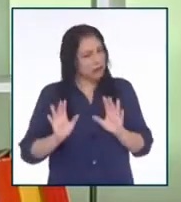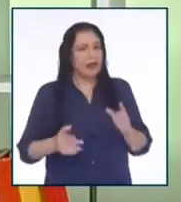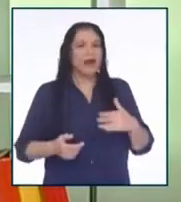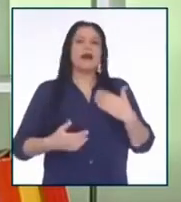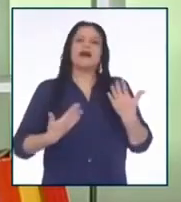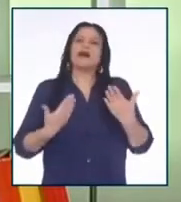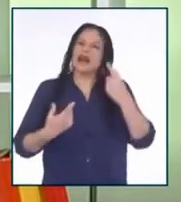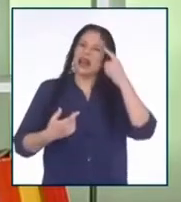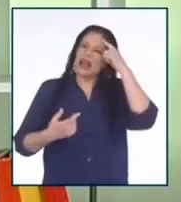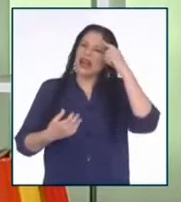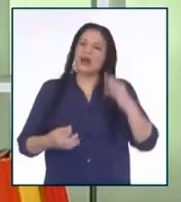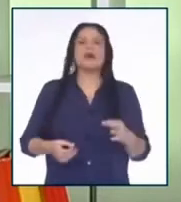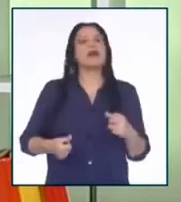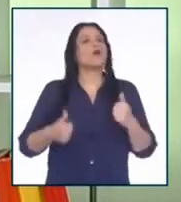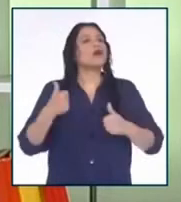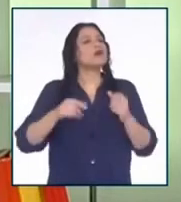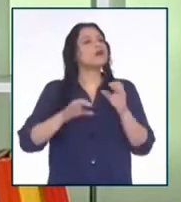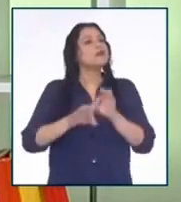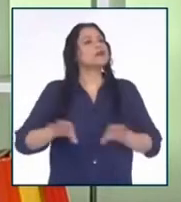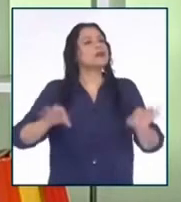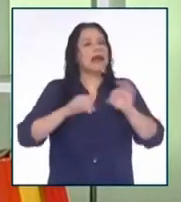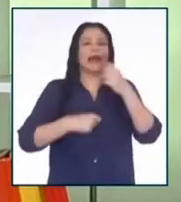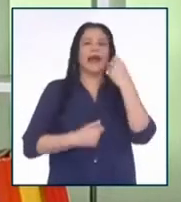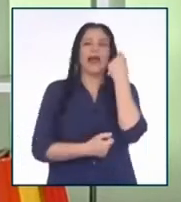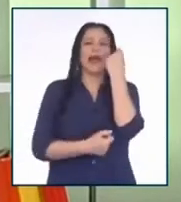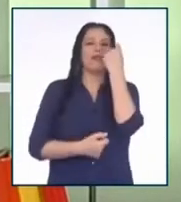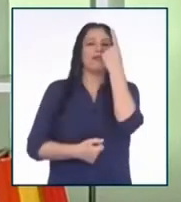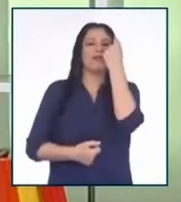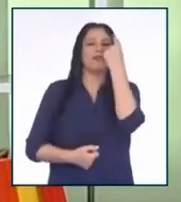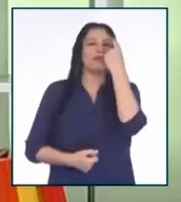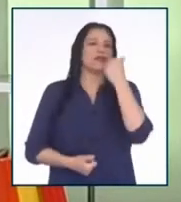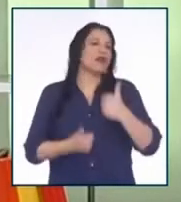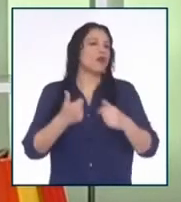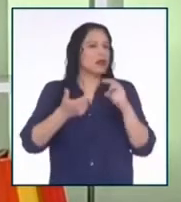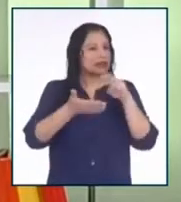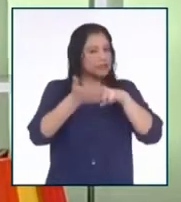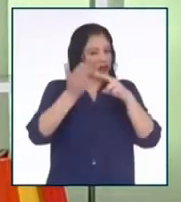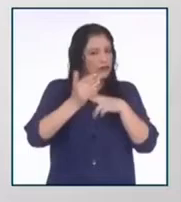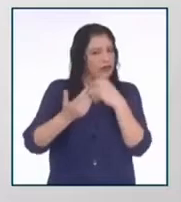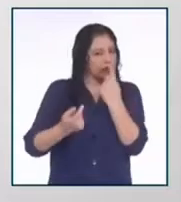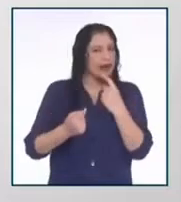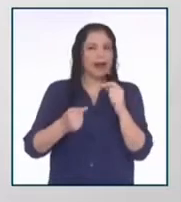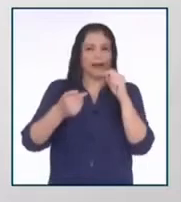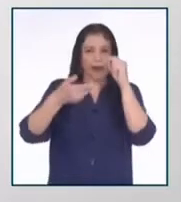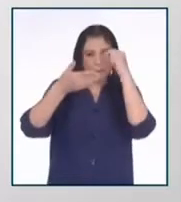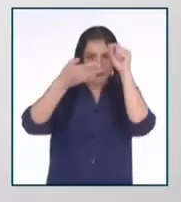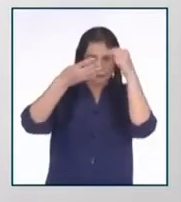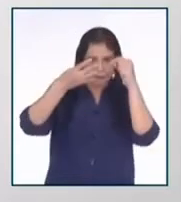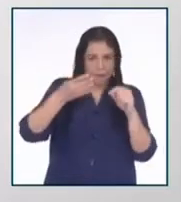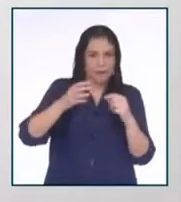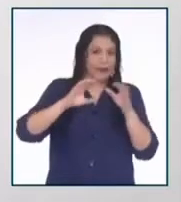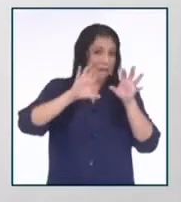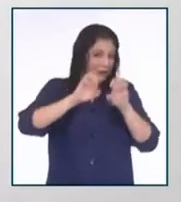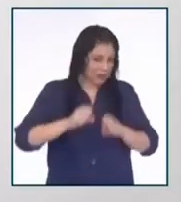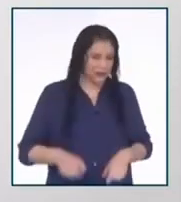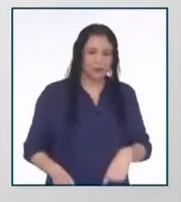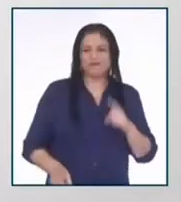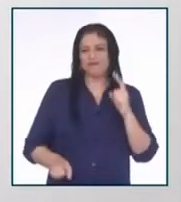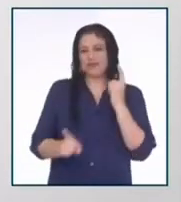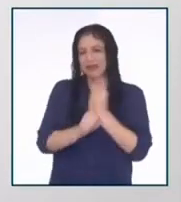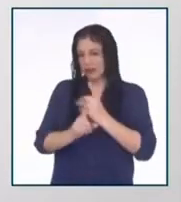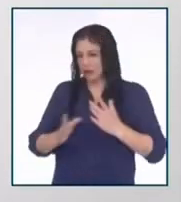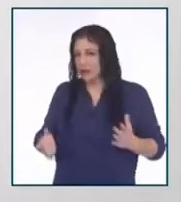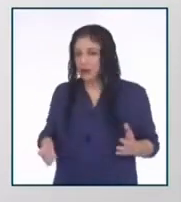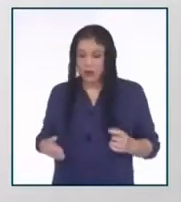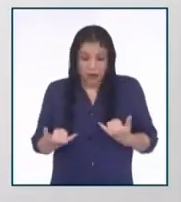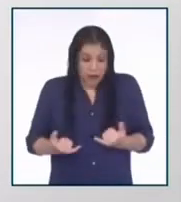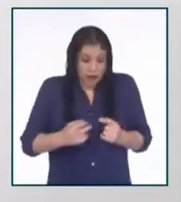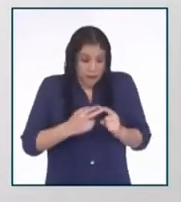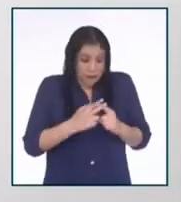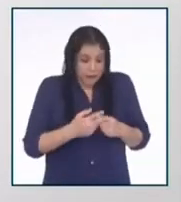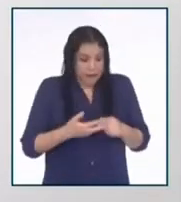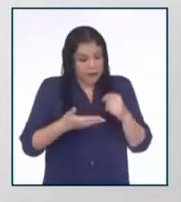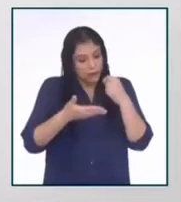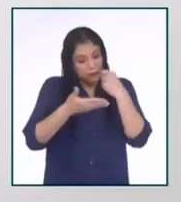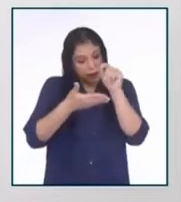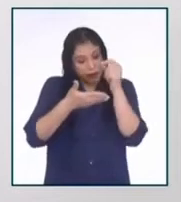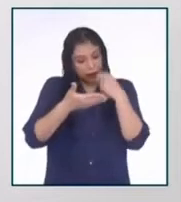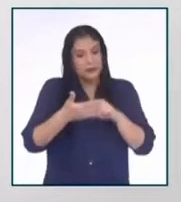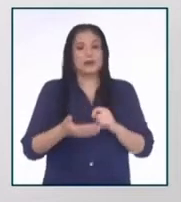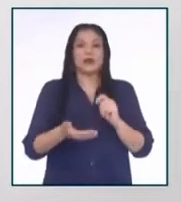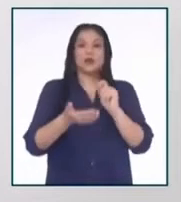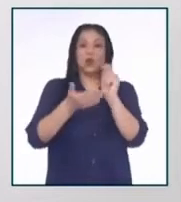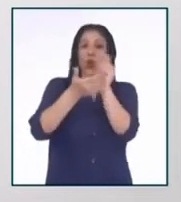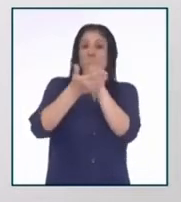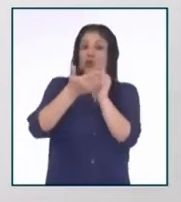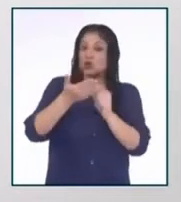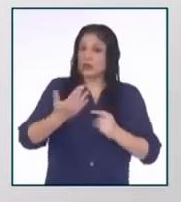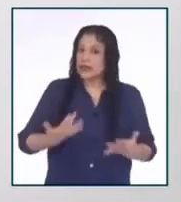que básicamente la clave está en entender a qué se refiere cada criterio. Así es, Junior. Para empezar a revisar un